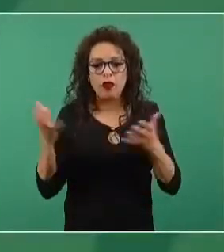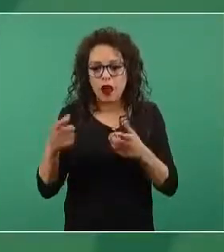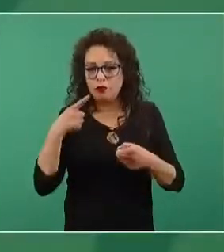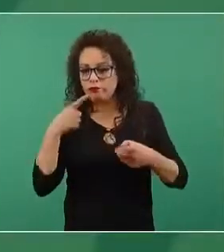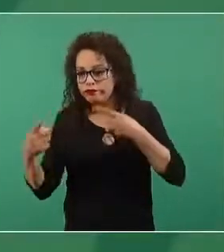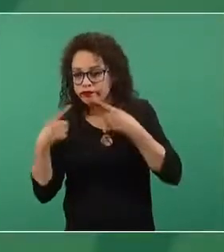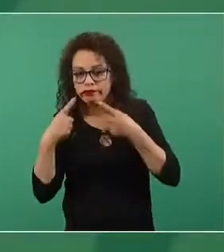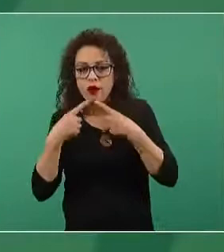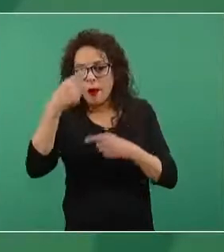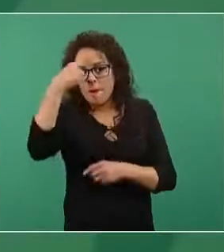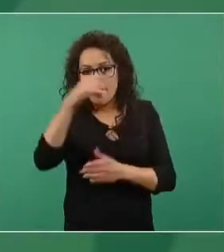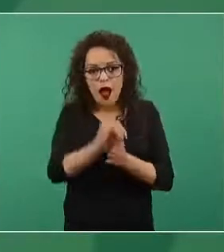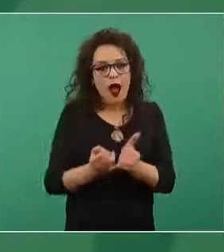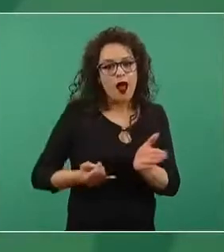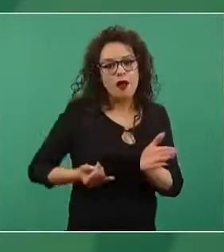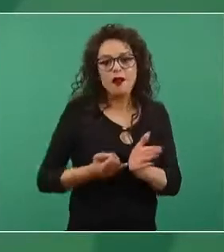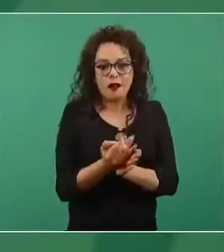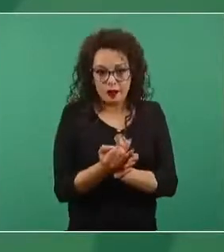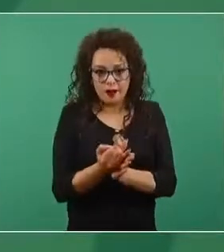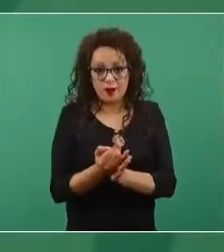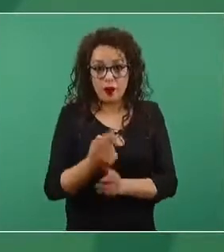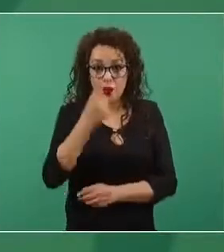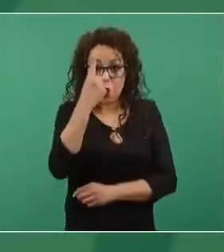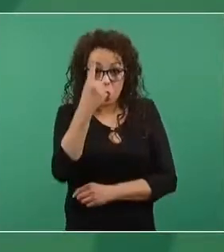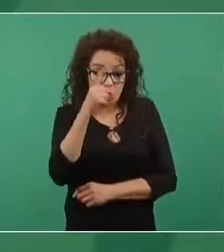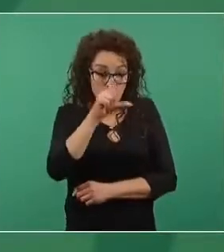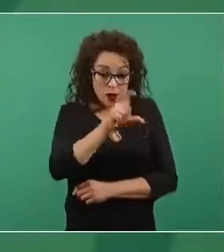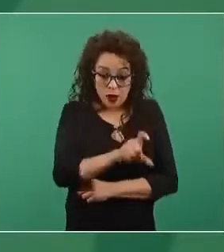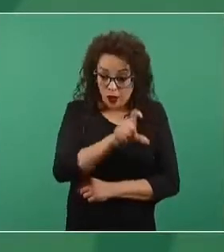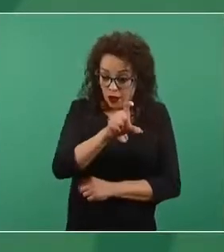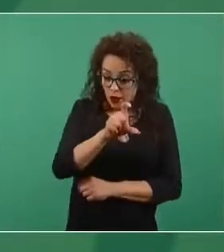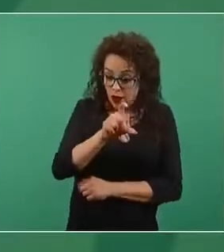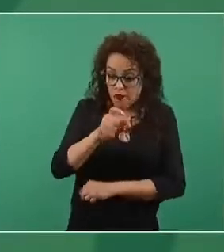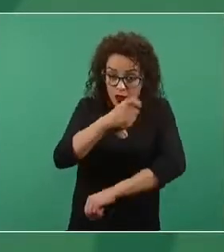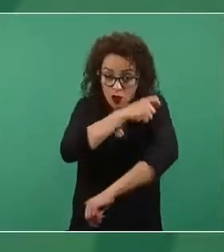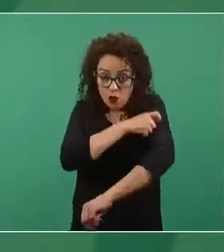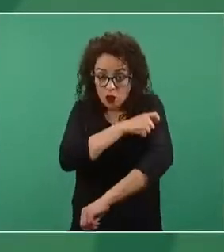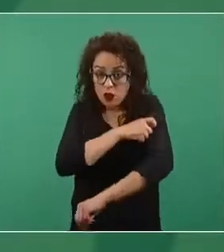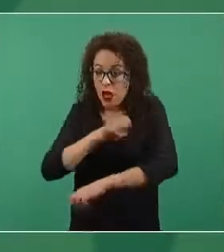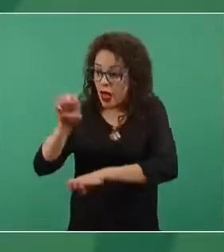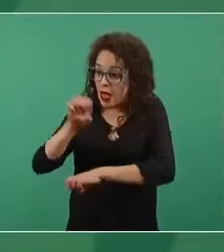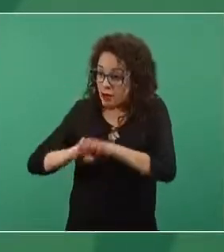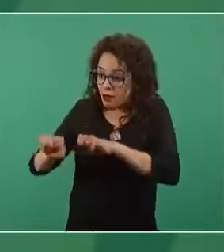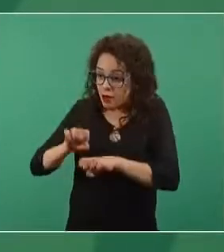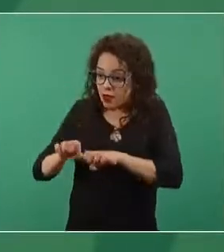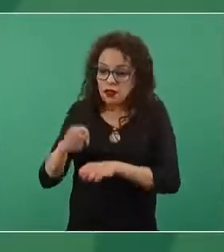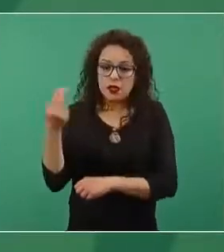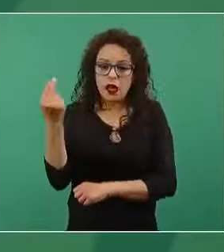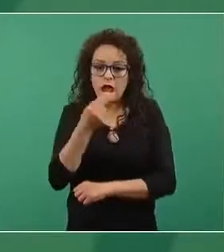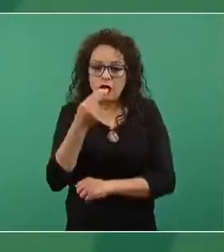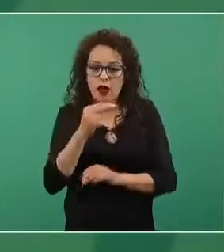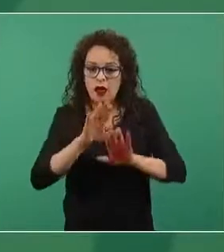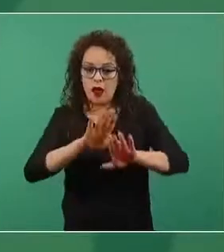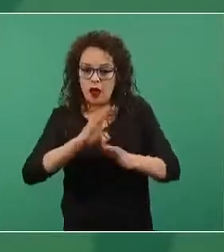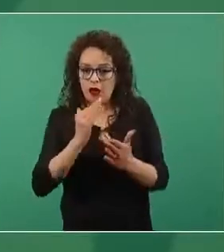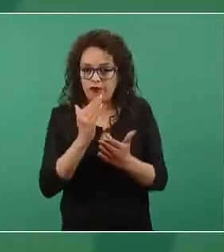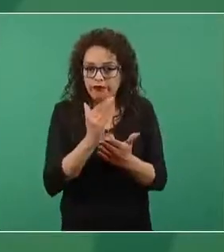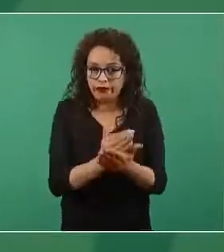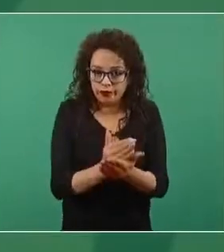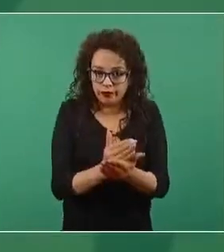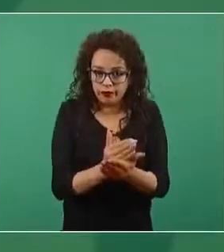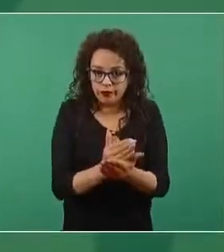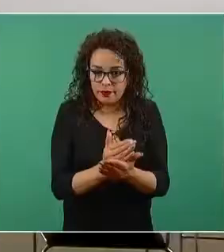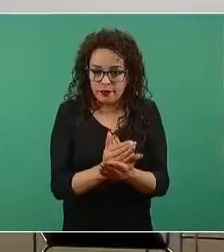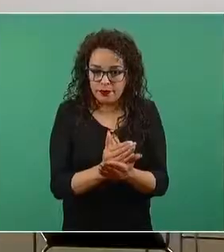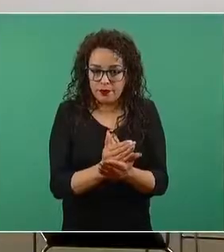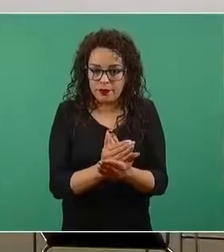otros factores, de que una vacuna en particular tendría que salir no del mercado como tal, sino tendría que salir